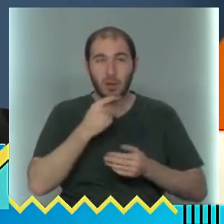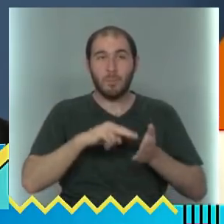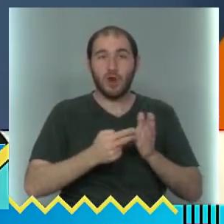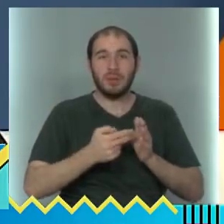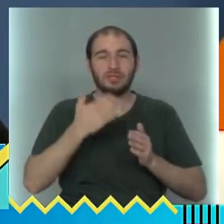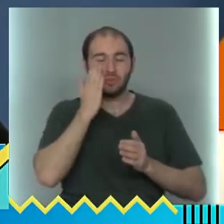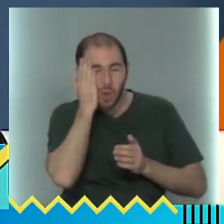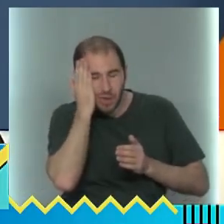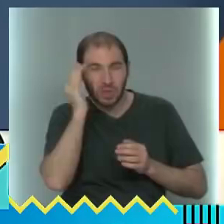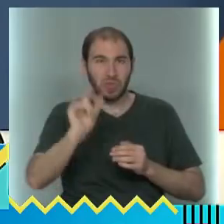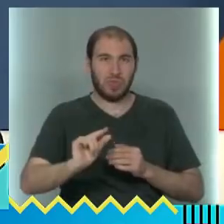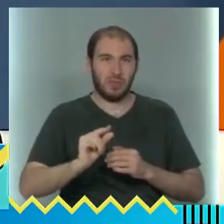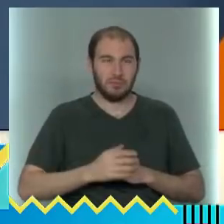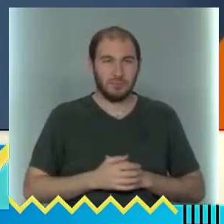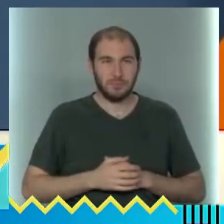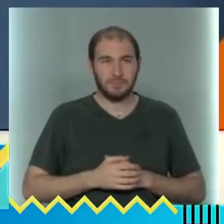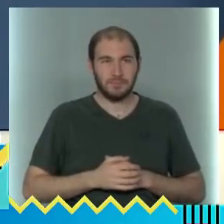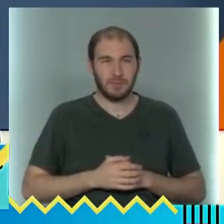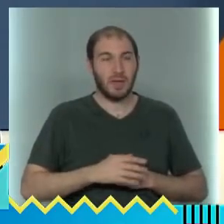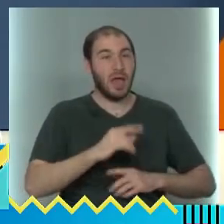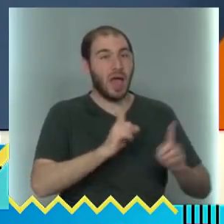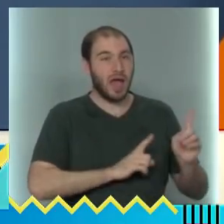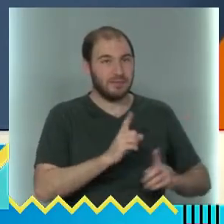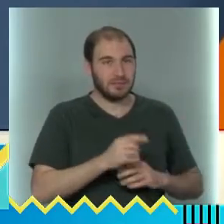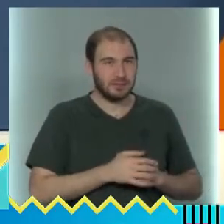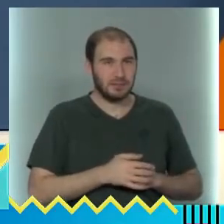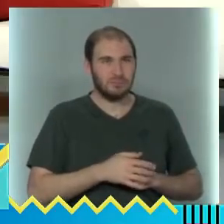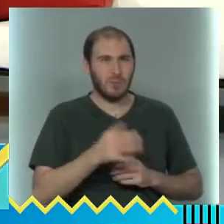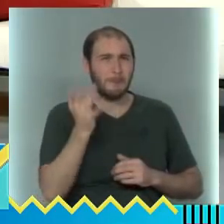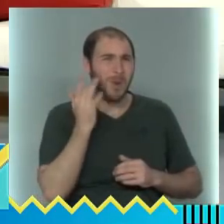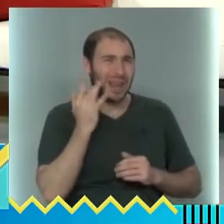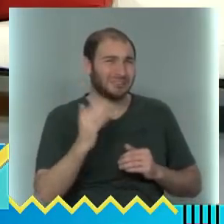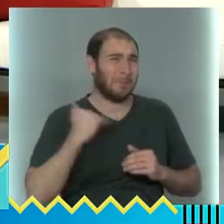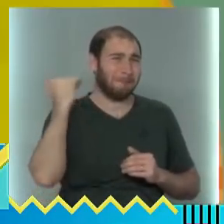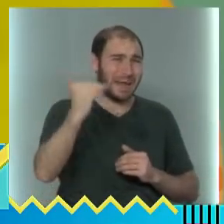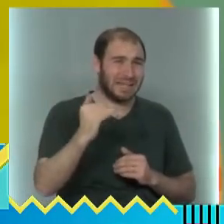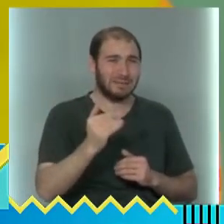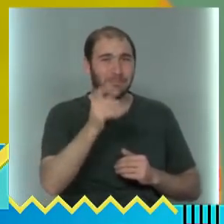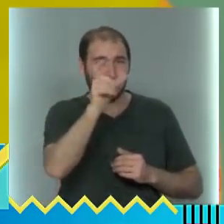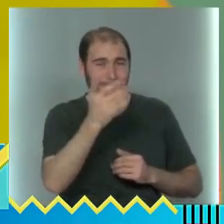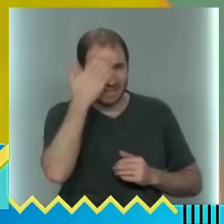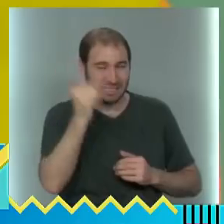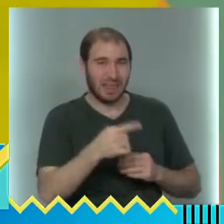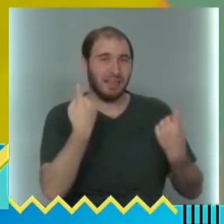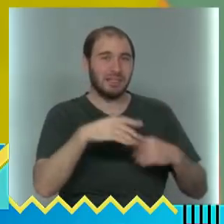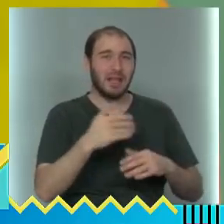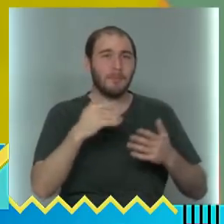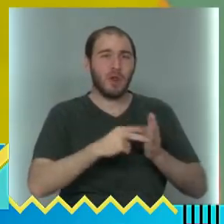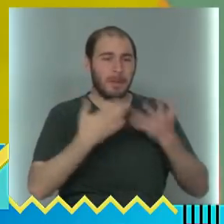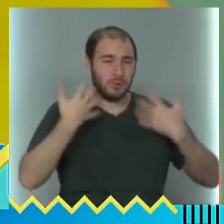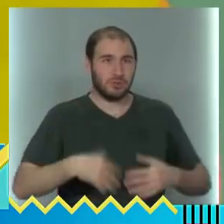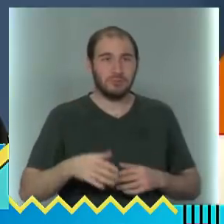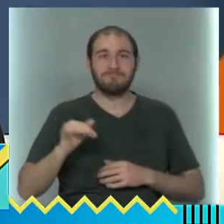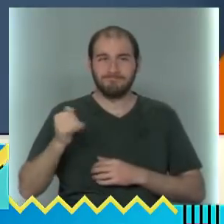trastorno de sueño. Y que por ahí son más molestos en el paciente que los trastornos motores. Que los